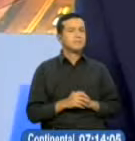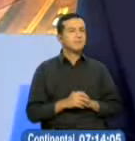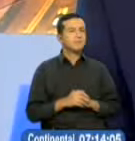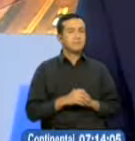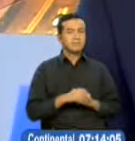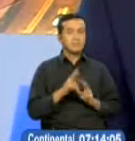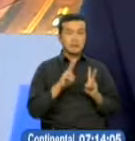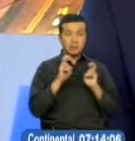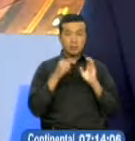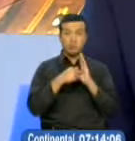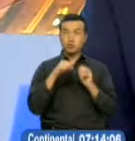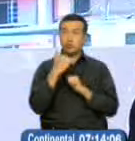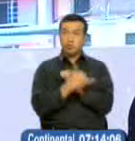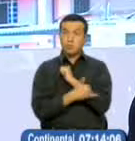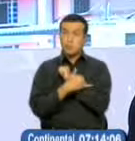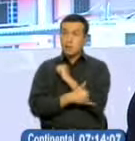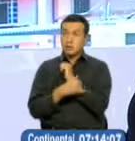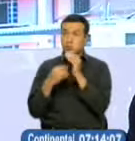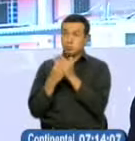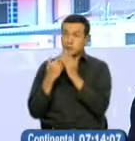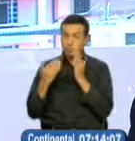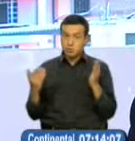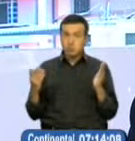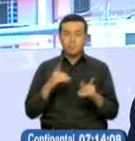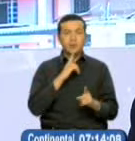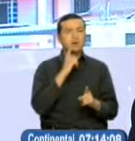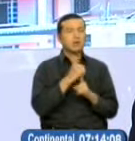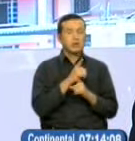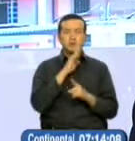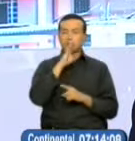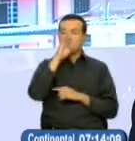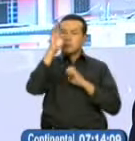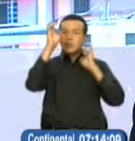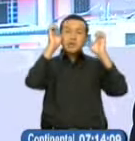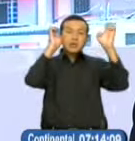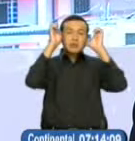el tema de las salvaguardas. Pero por supuesto que ha existido una política pública